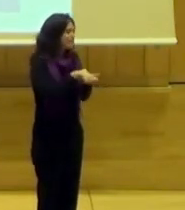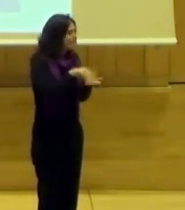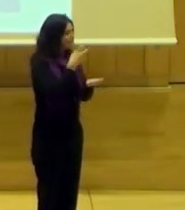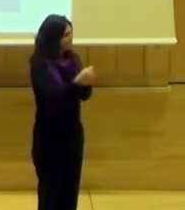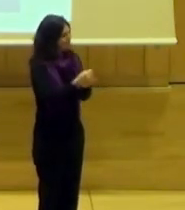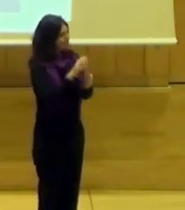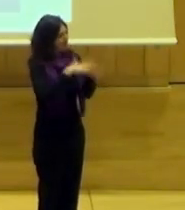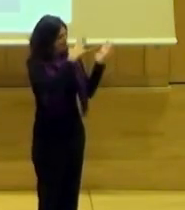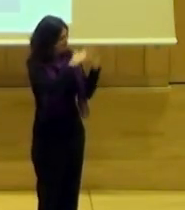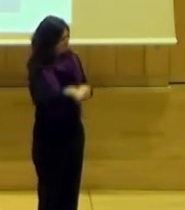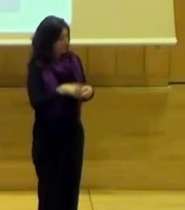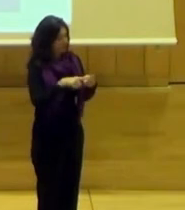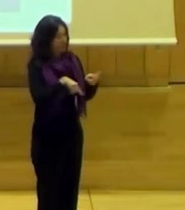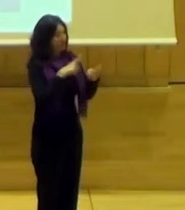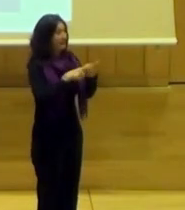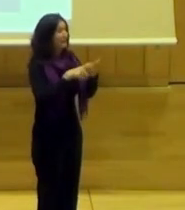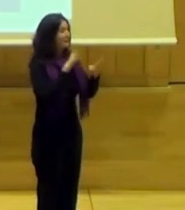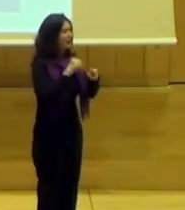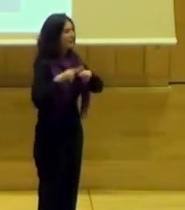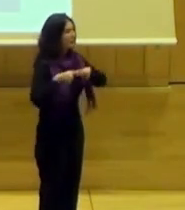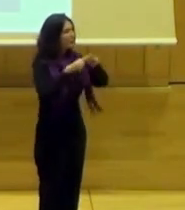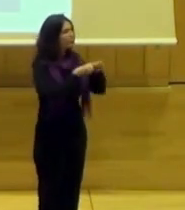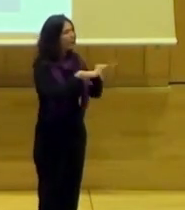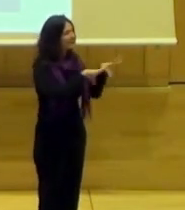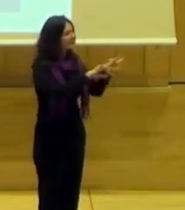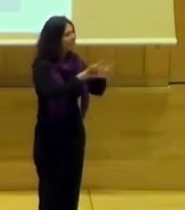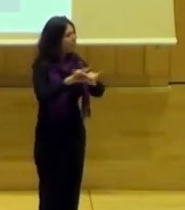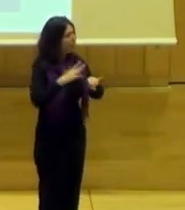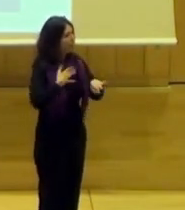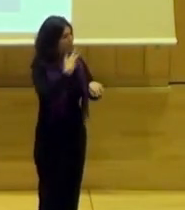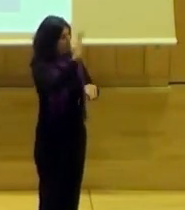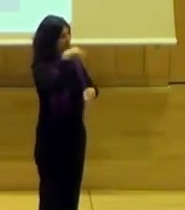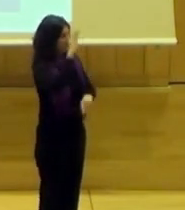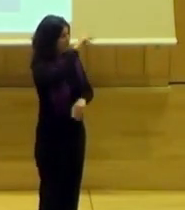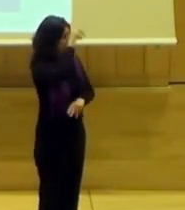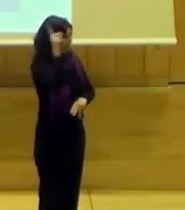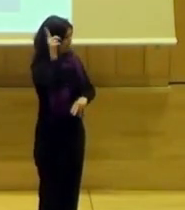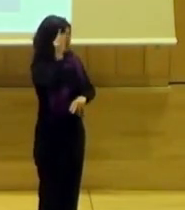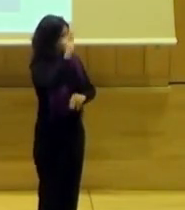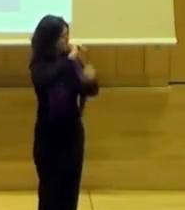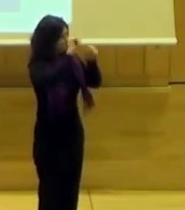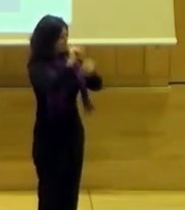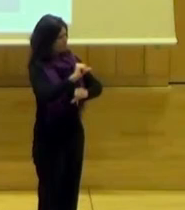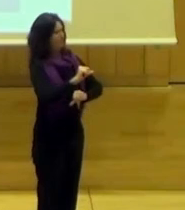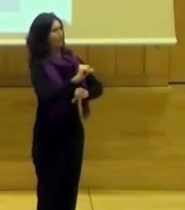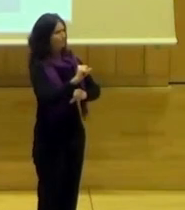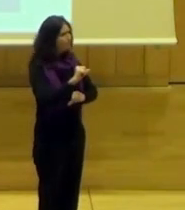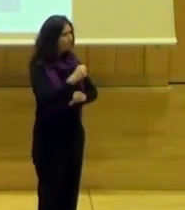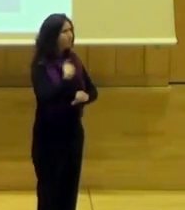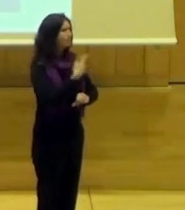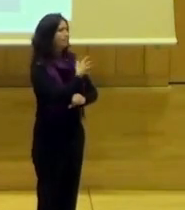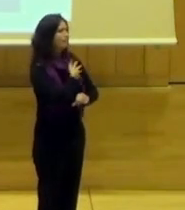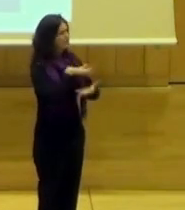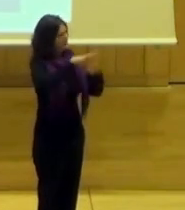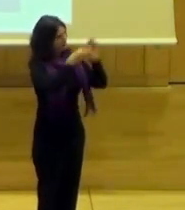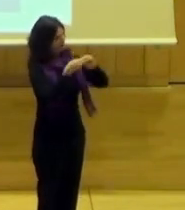último, pues hemos, siguiendo un poco los criterios del Museo Tiflológico de la ONCE en Madrid, pues quisimos hacer una serie de levantamientos